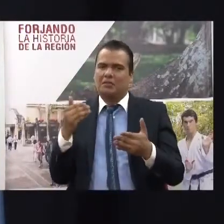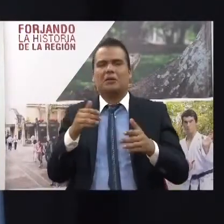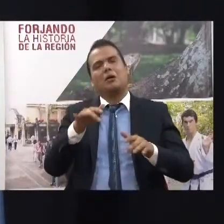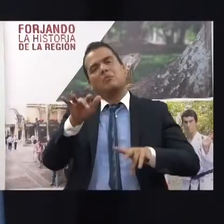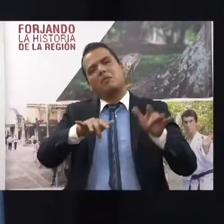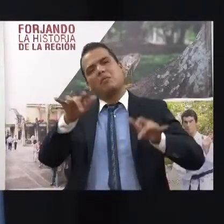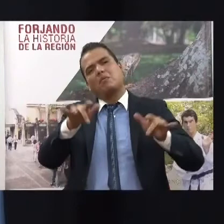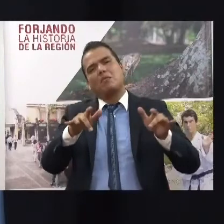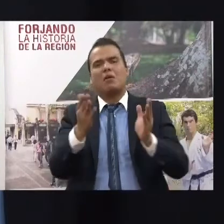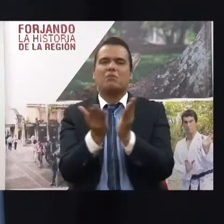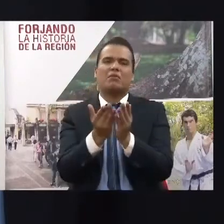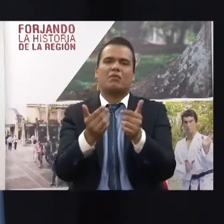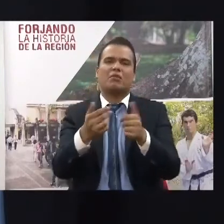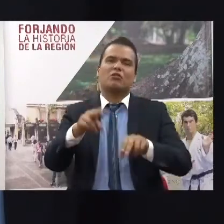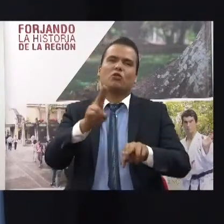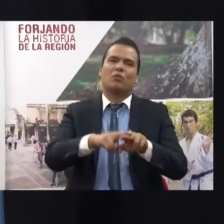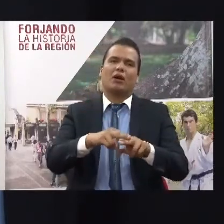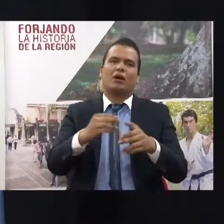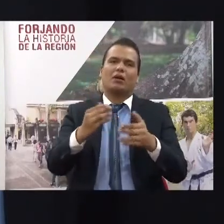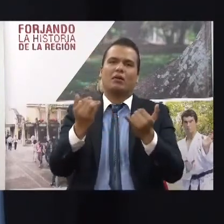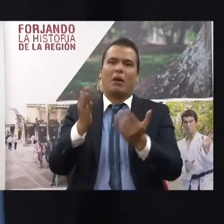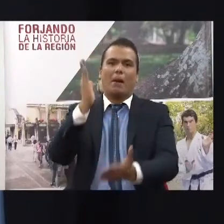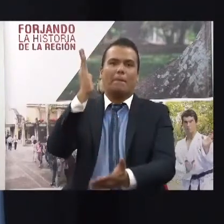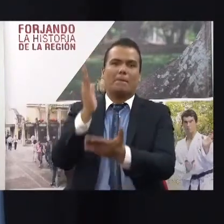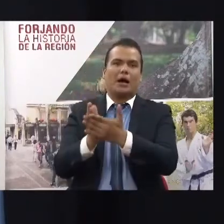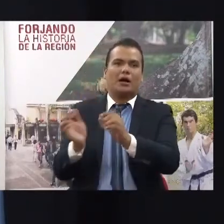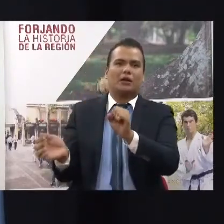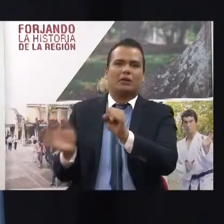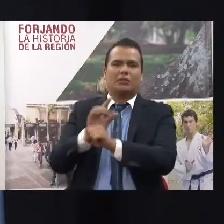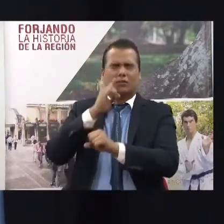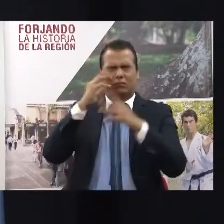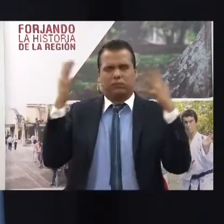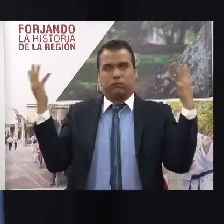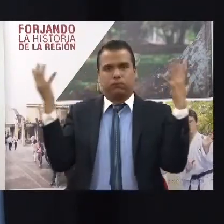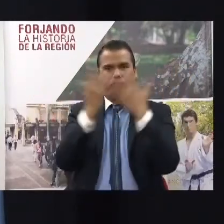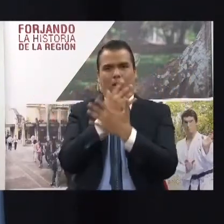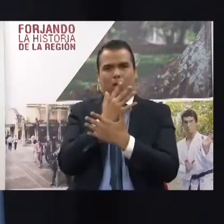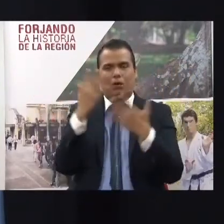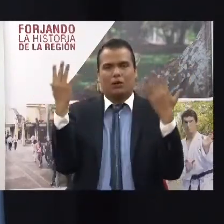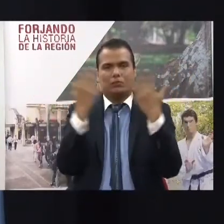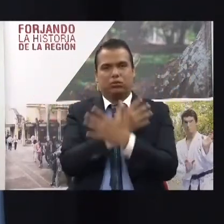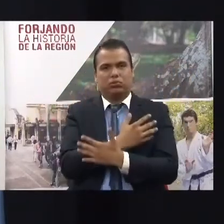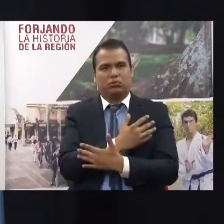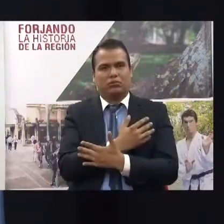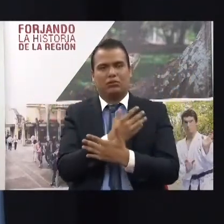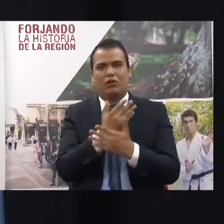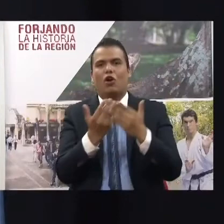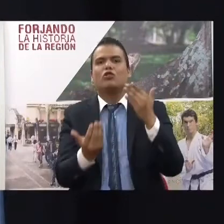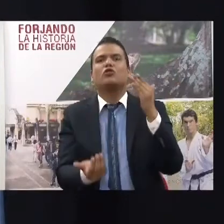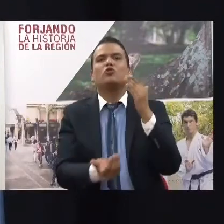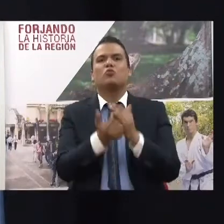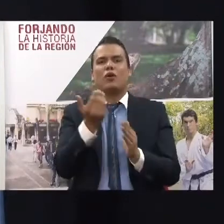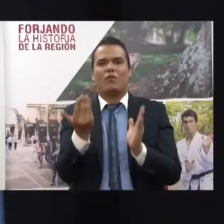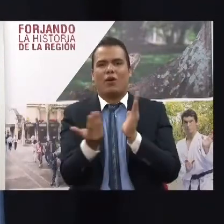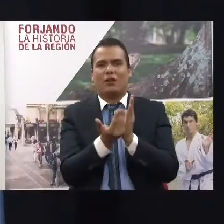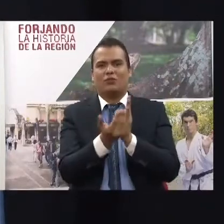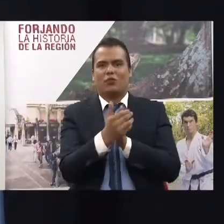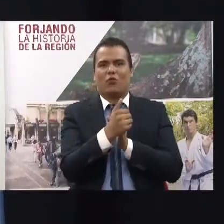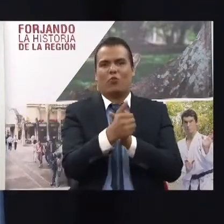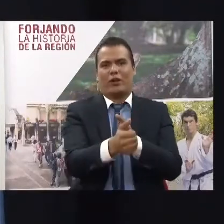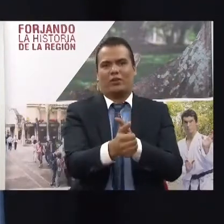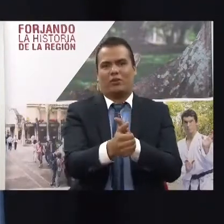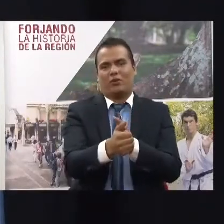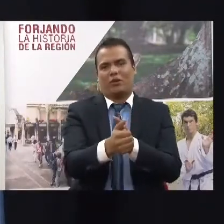se esperaba, de una manera que llegó de momento, que